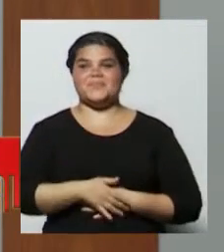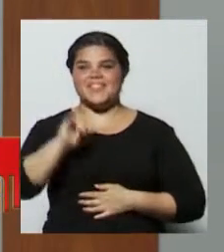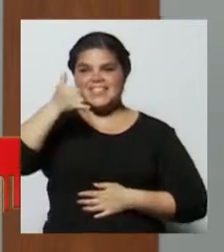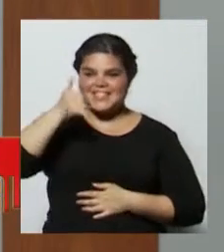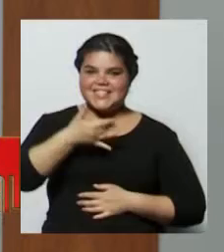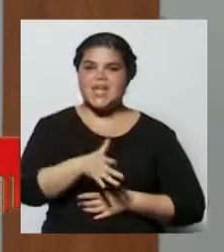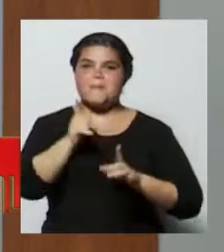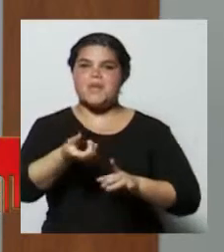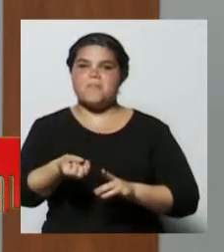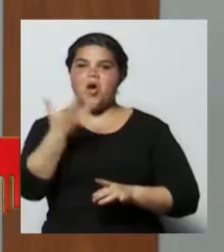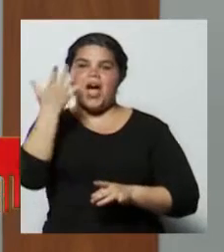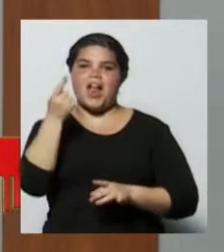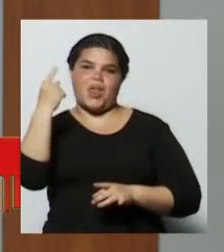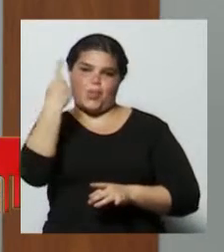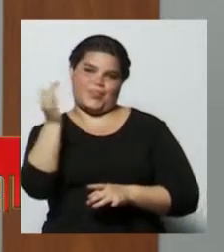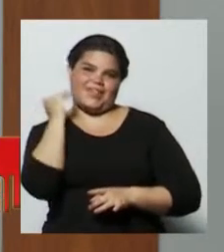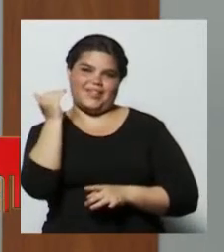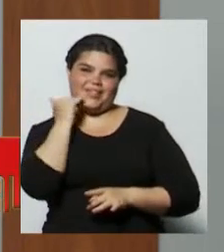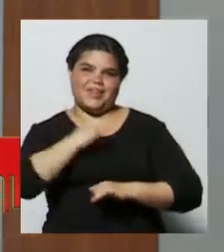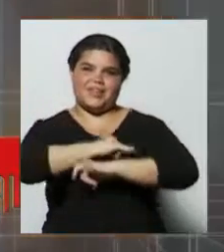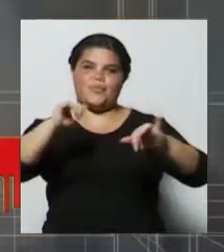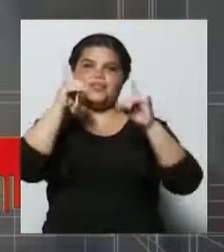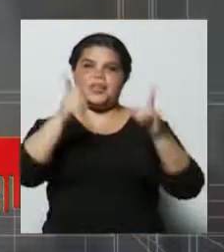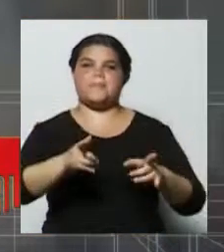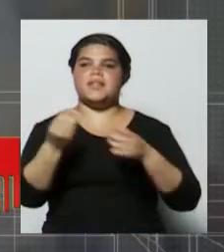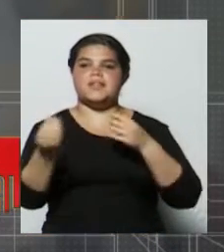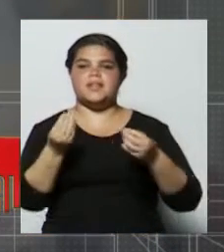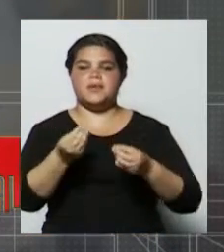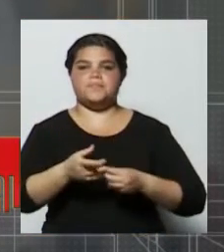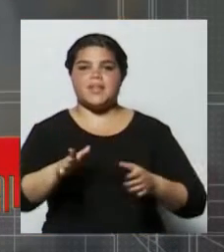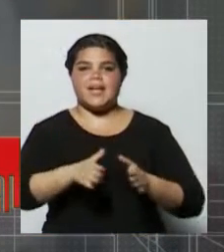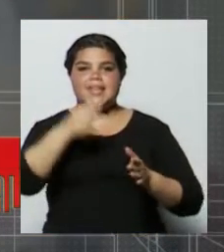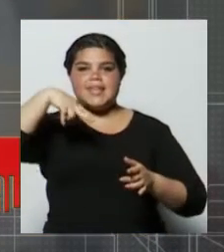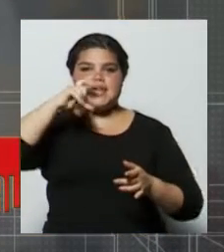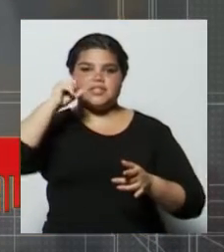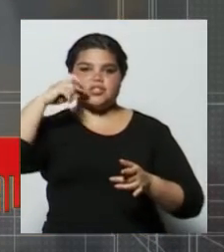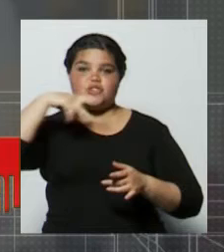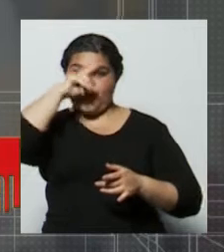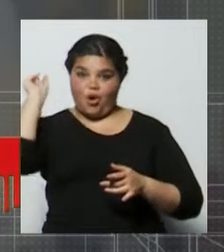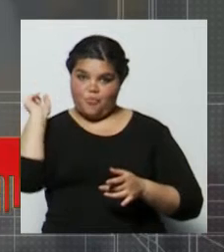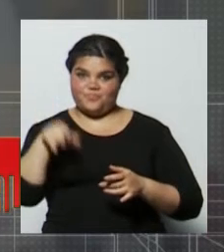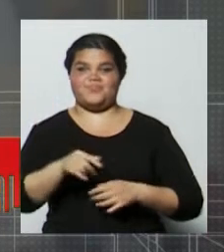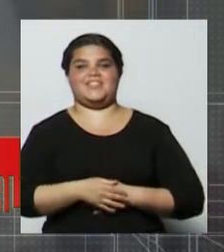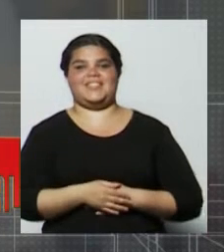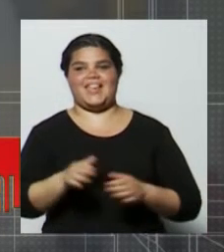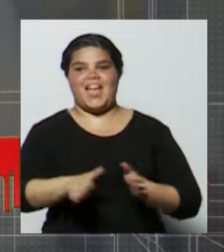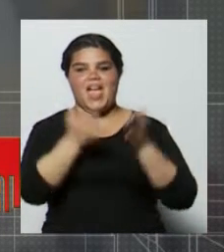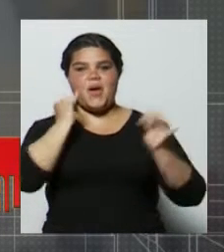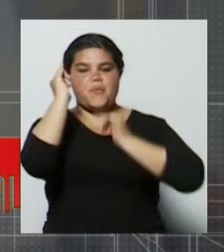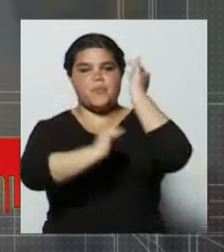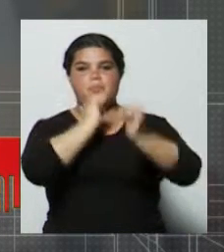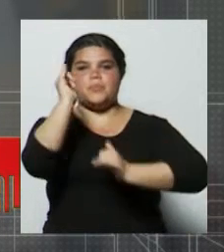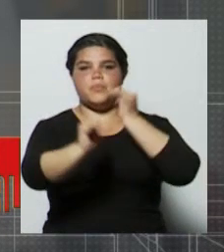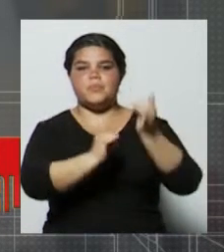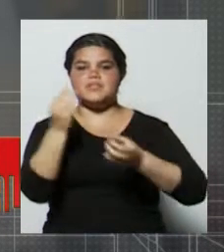en la edición mediodía de Panorama U. En la tapa de La Nación, esta mañana figuraba esta noticia: advierten sobre el alto